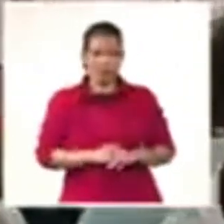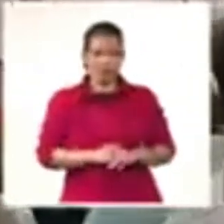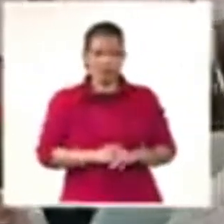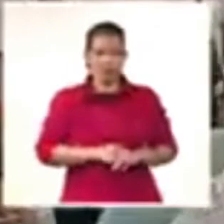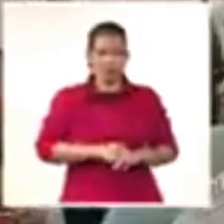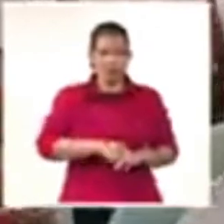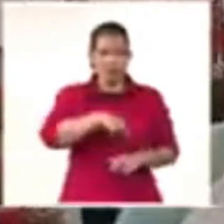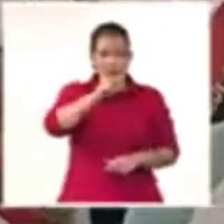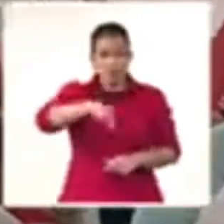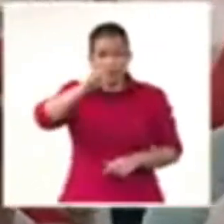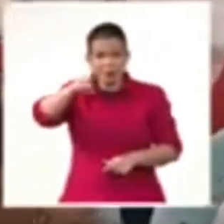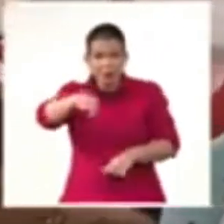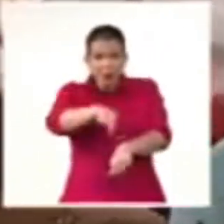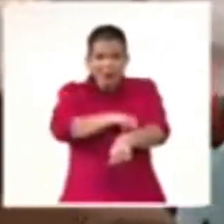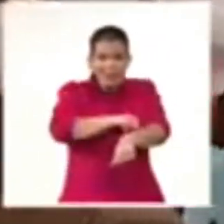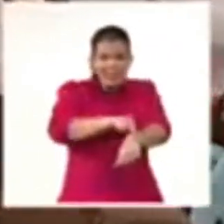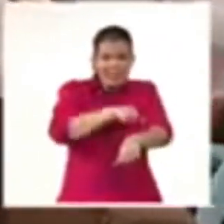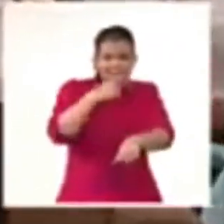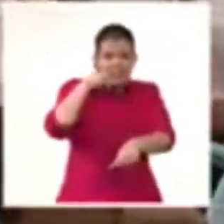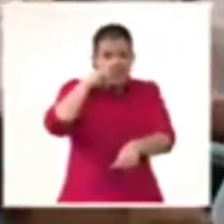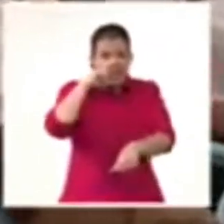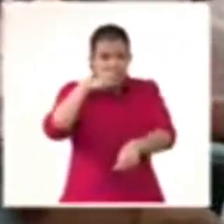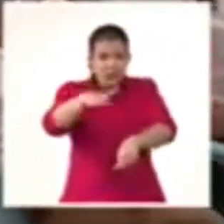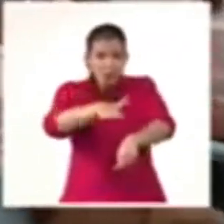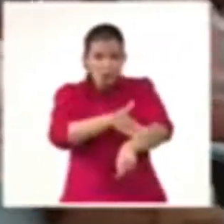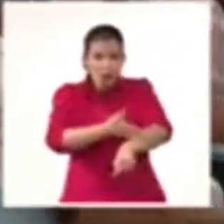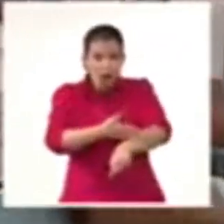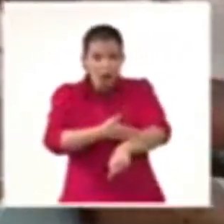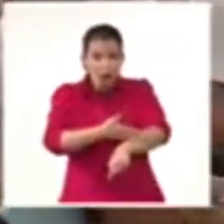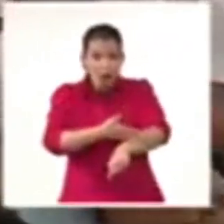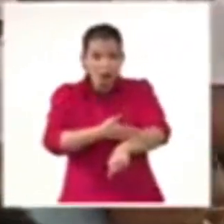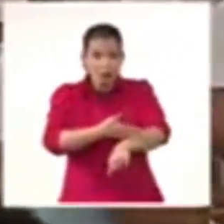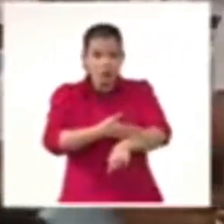trasera de los negocios y las mansiones. Que las